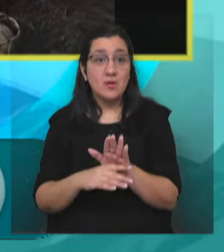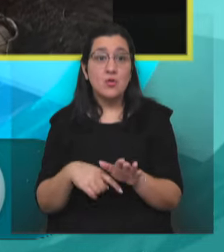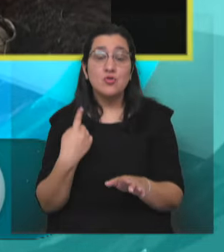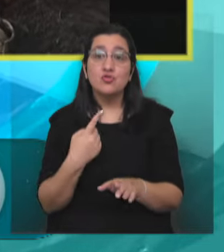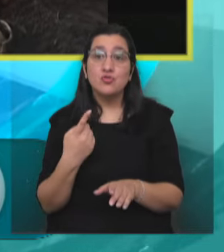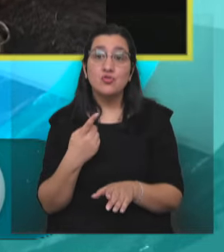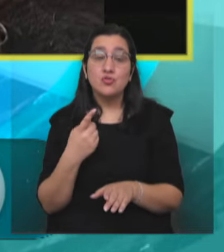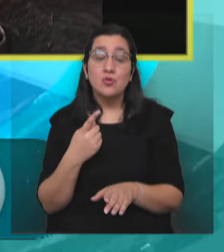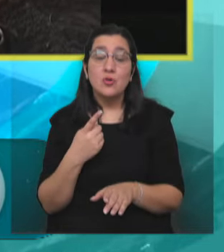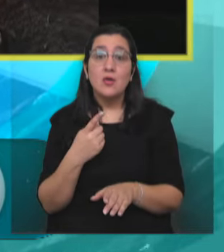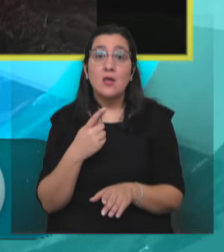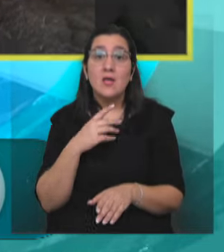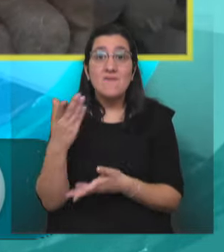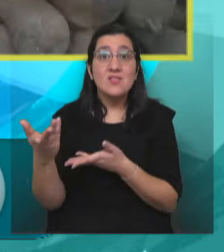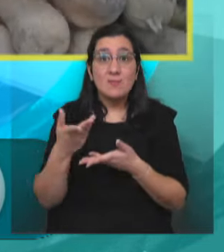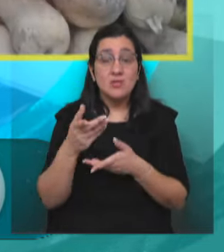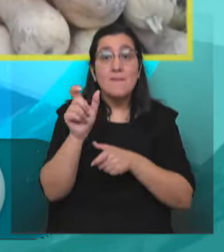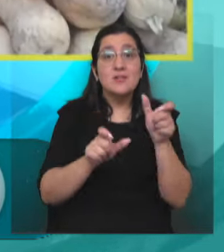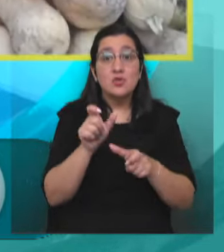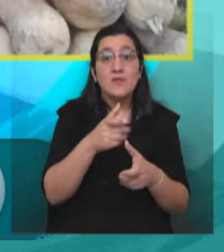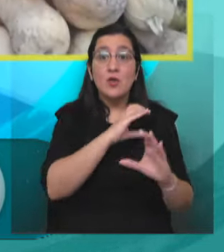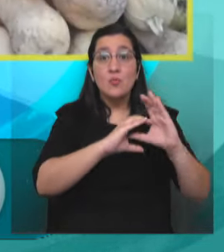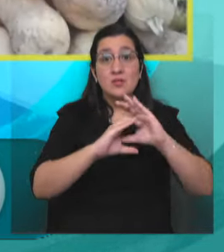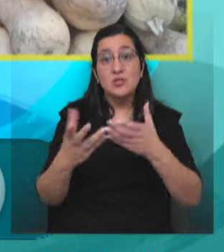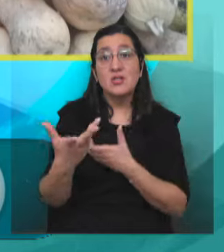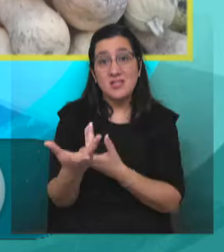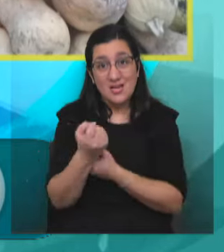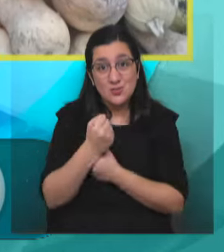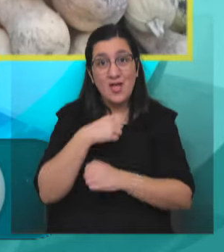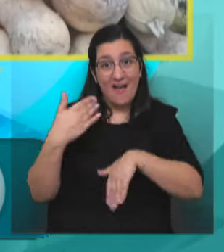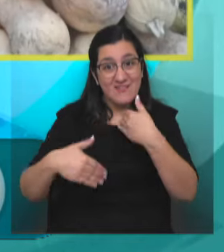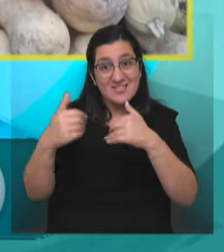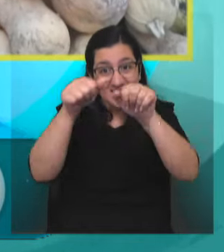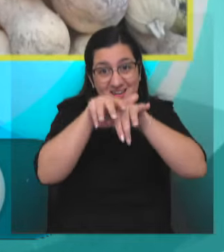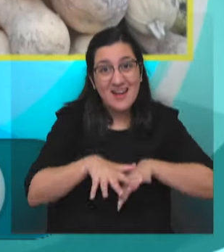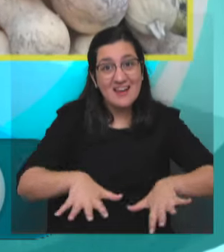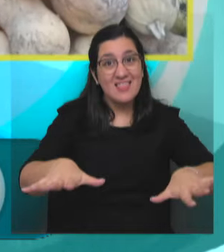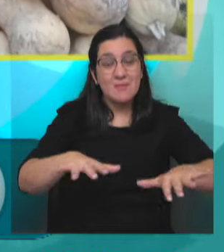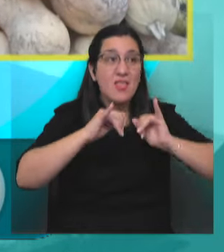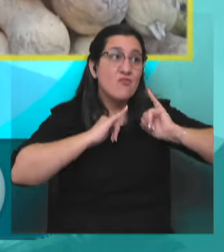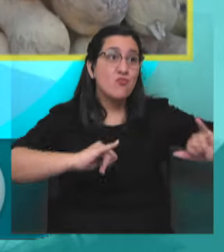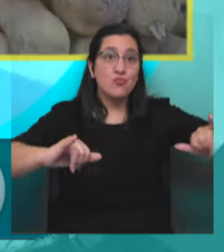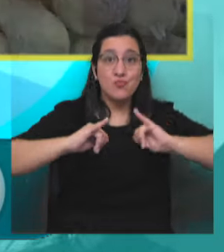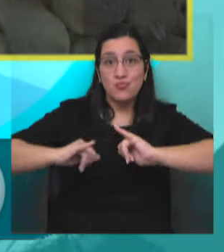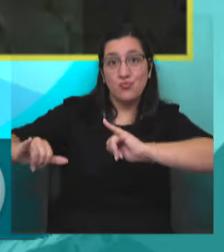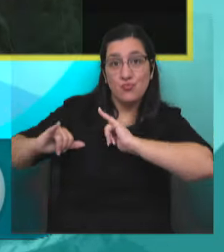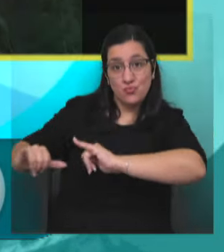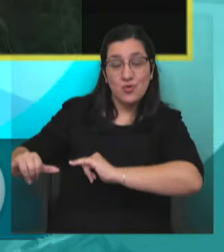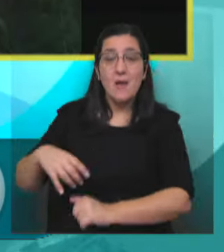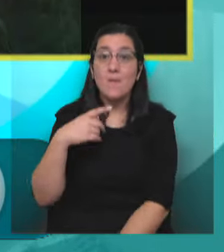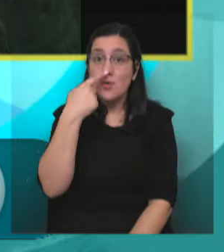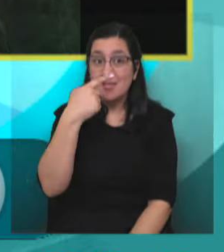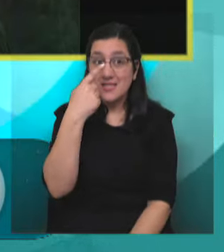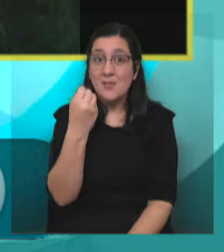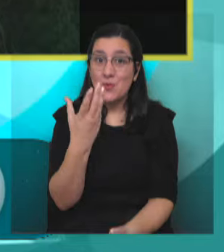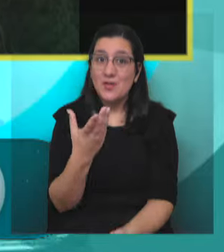integrado gente de la comunicación que nos ayuda a avanzar en esta forma de red que elegimos. Es muy interesante porque